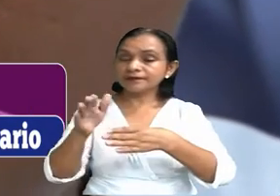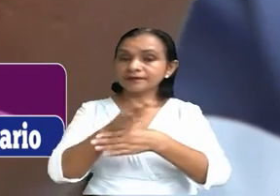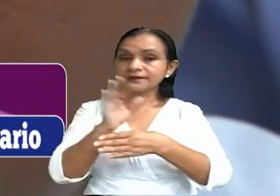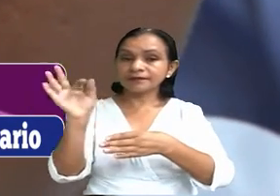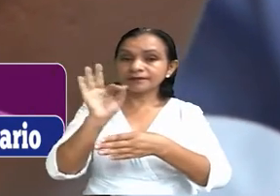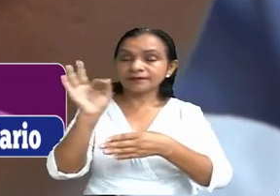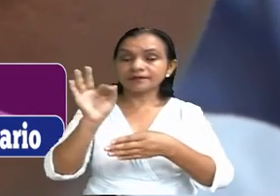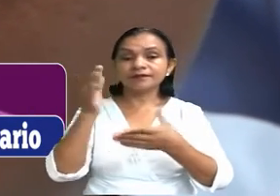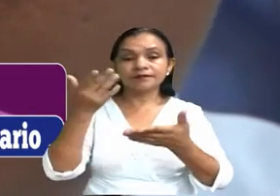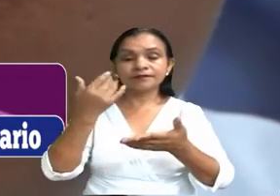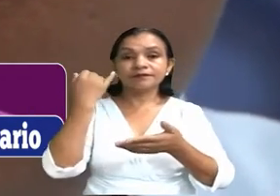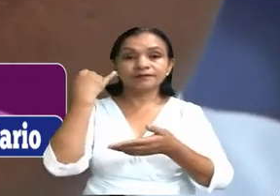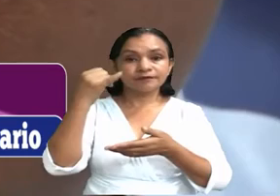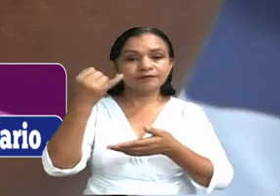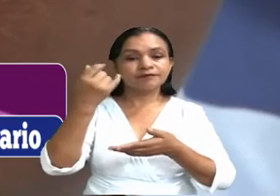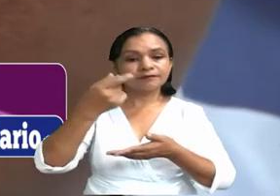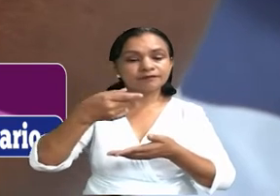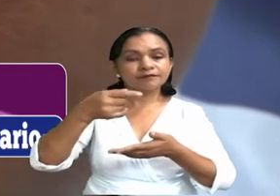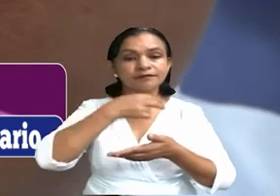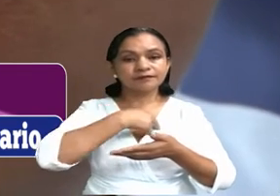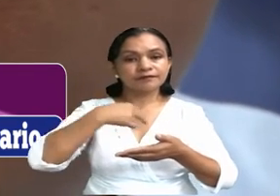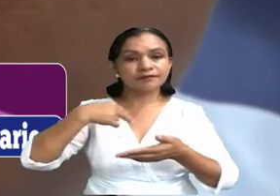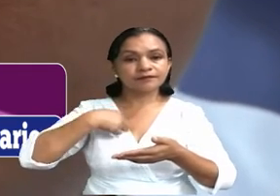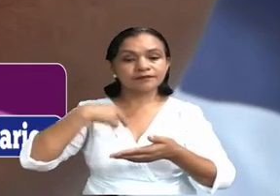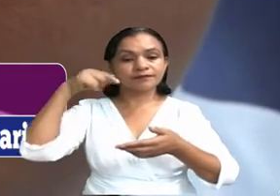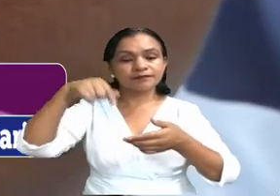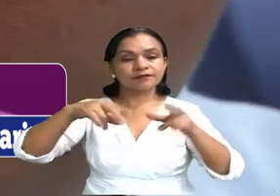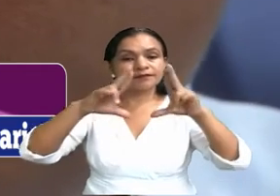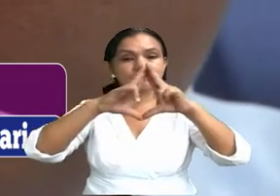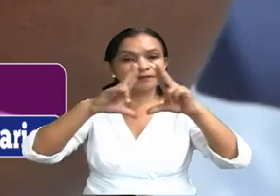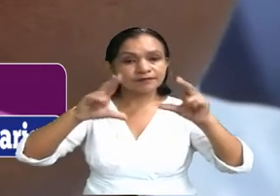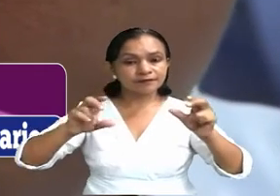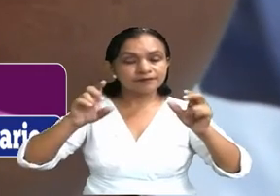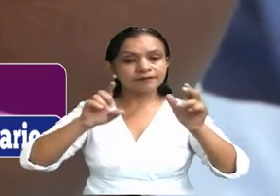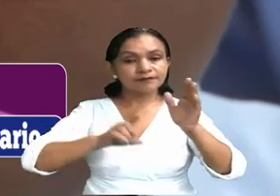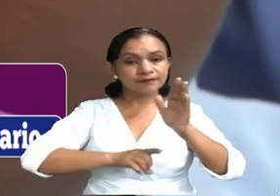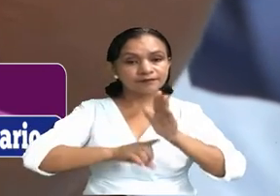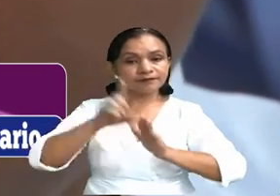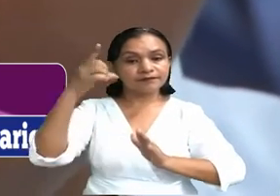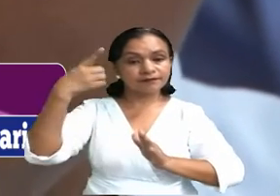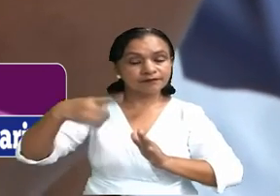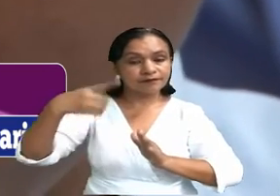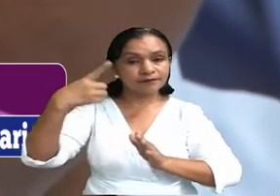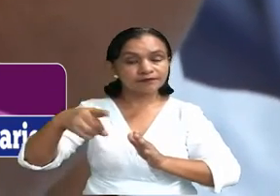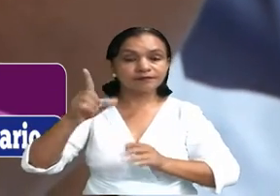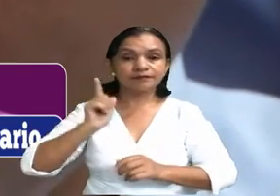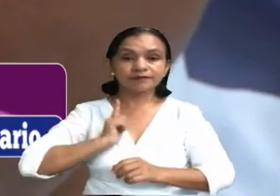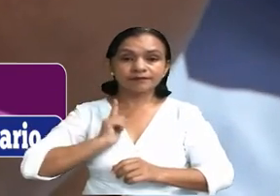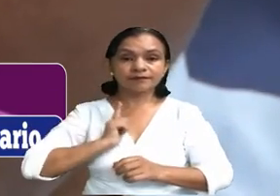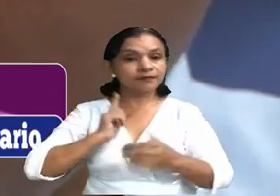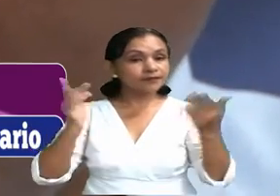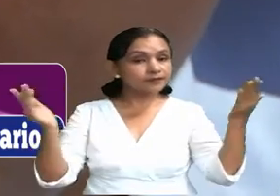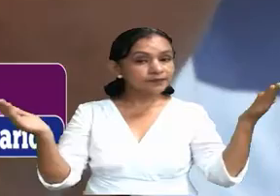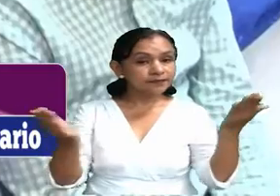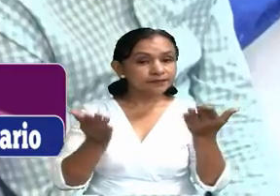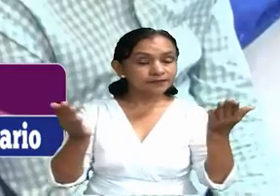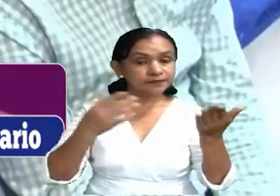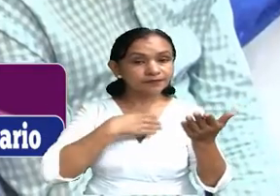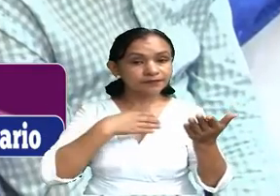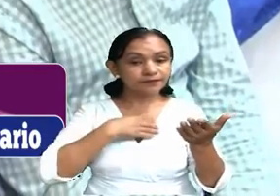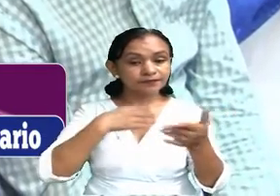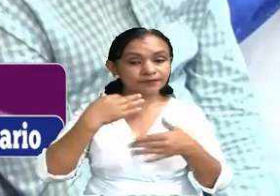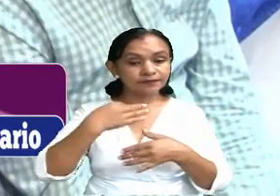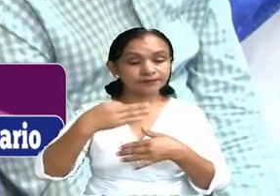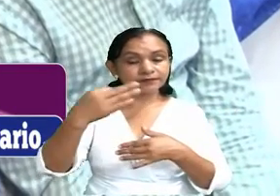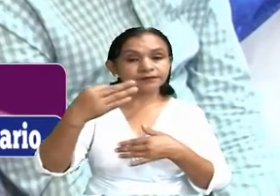medidas afirmativas que se van implementando en el país para ir avanzando en la restitución de derechos. Y como destinatarios,